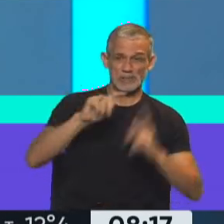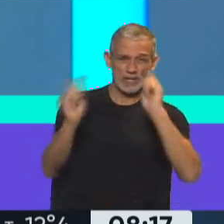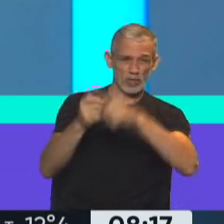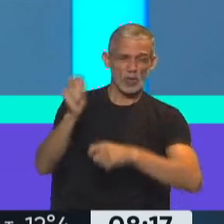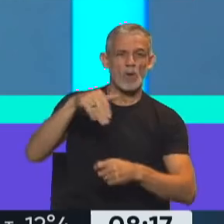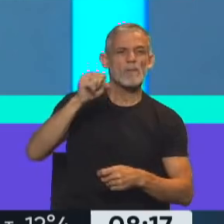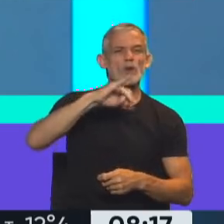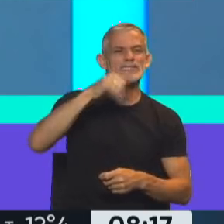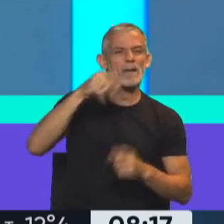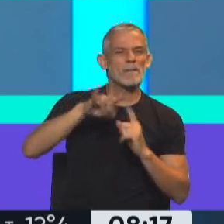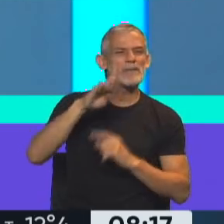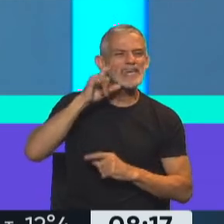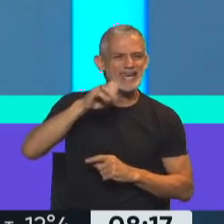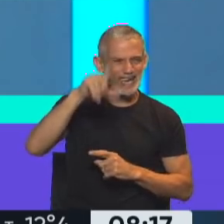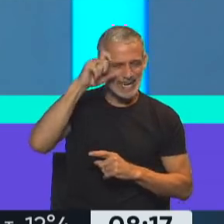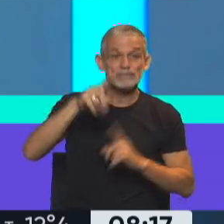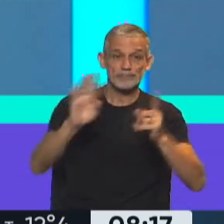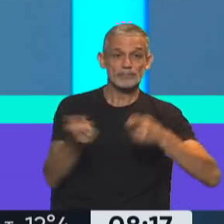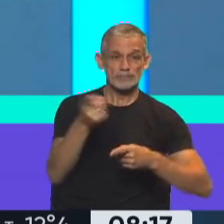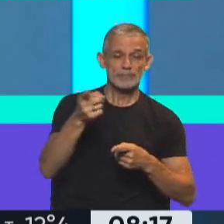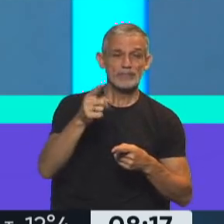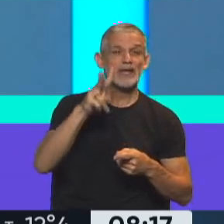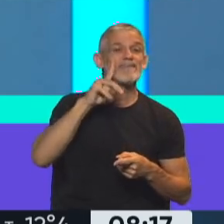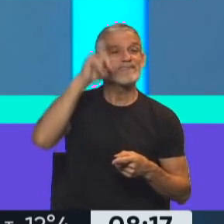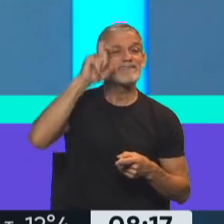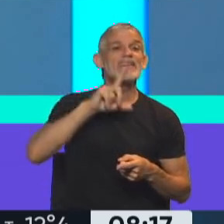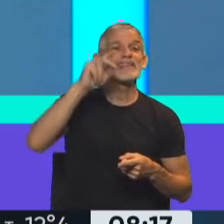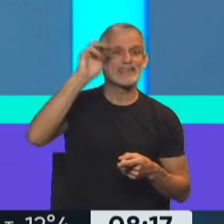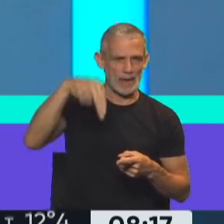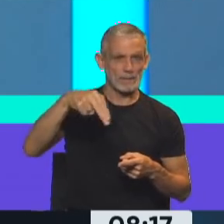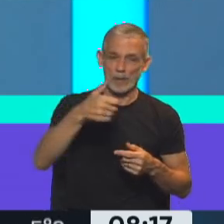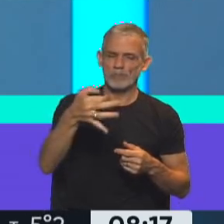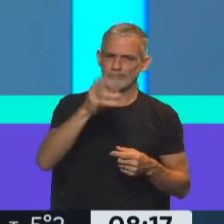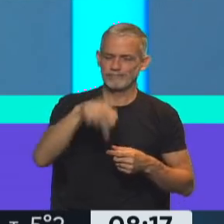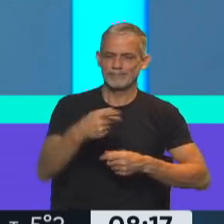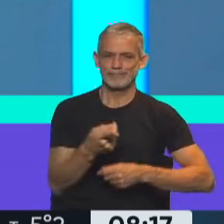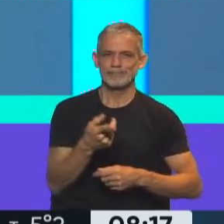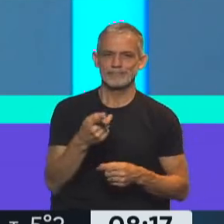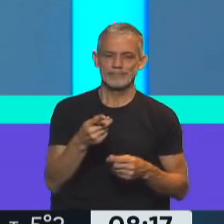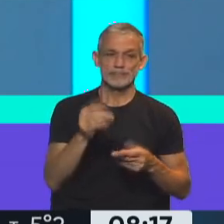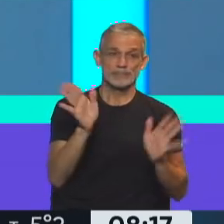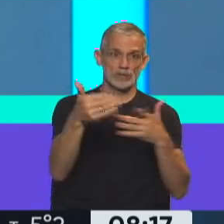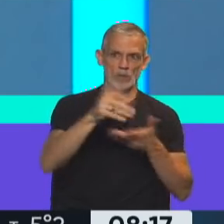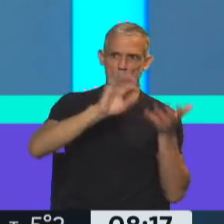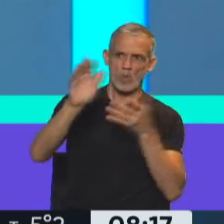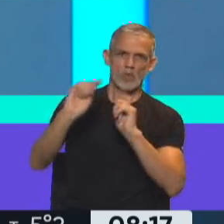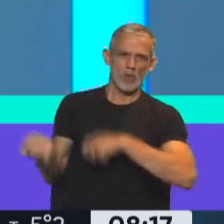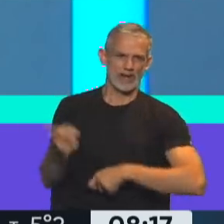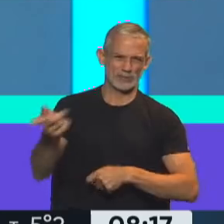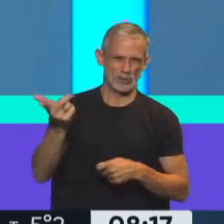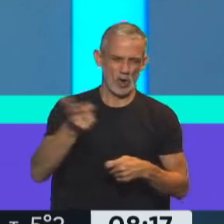Mozambique era uno de los países, no recuerdo el otro. Creo que hay... Vietnam. Vietnam, cierto. Creo que existe la